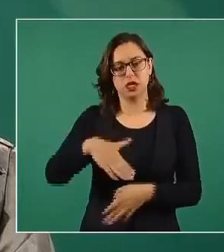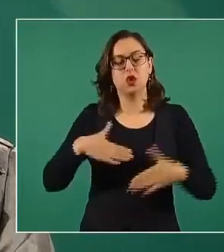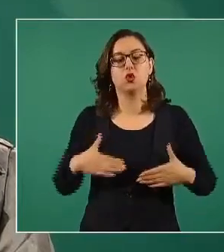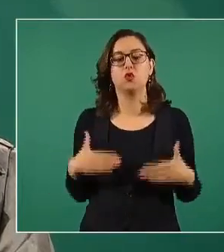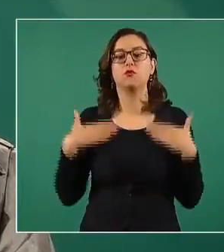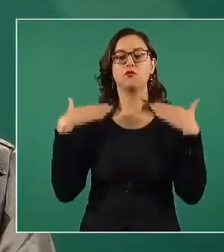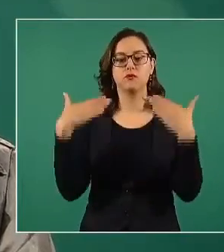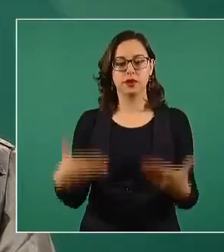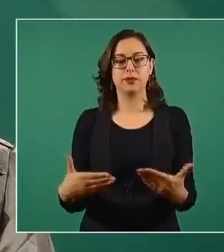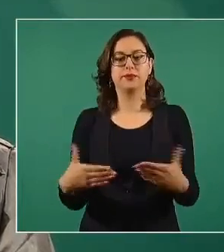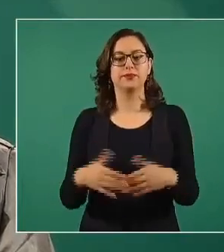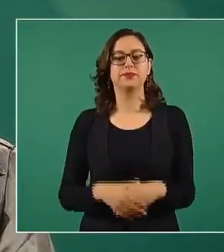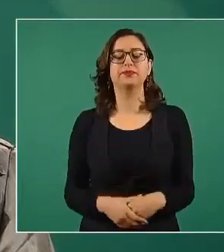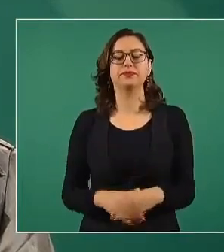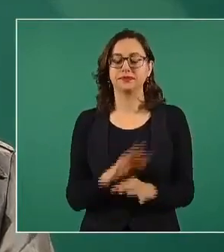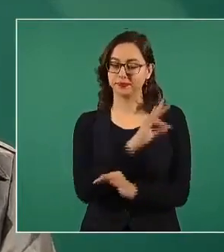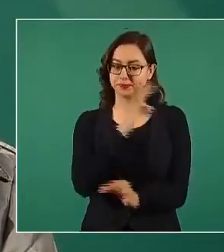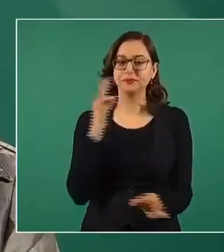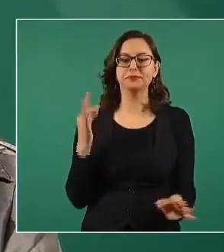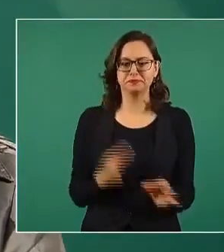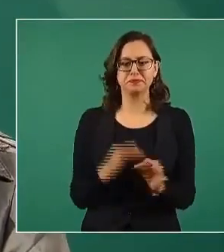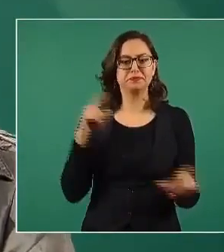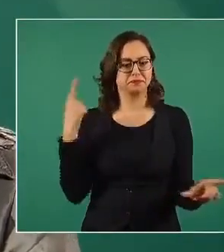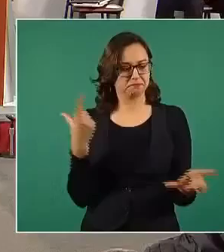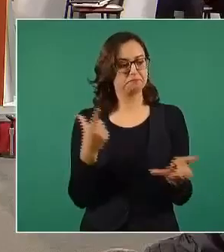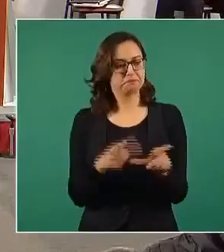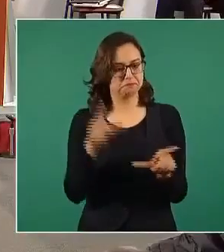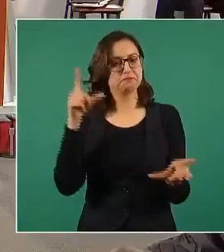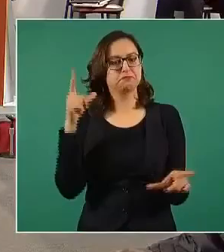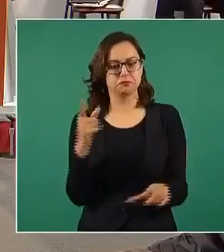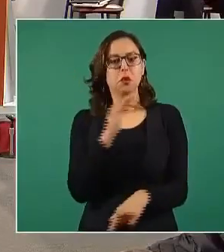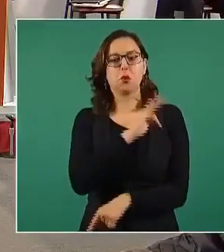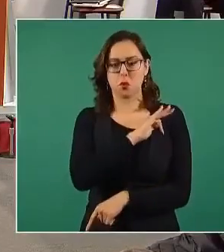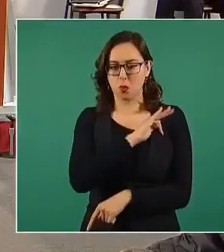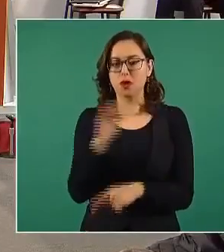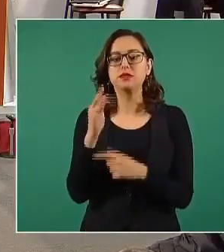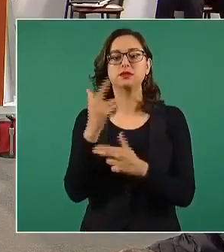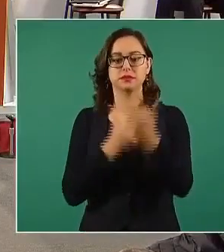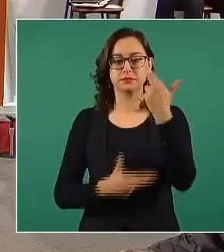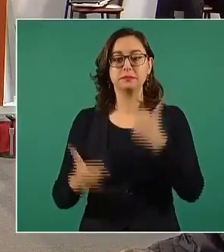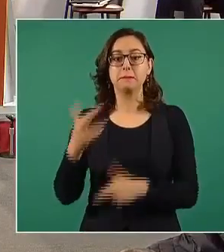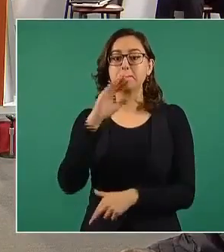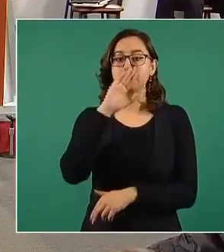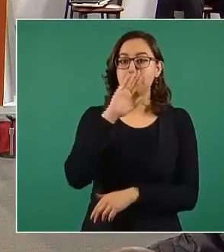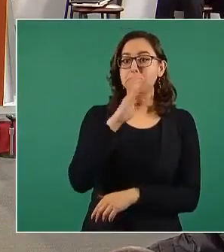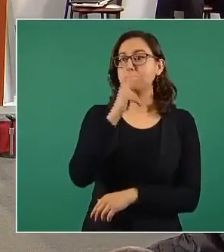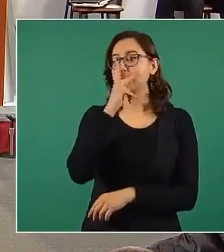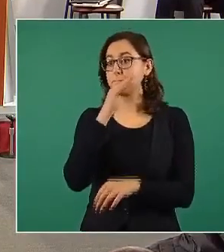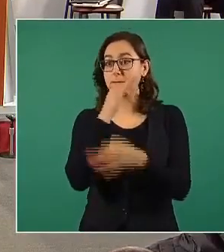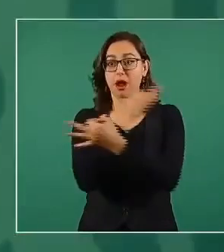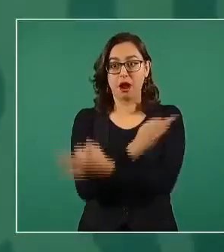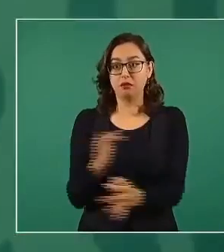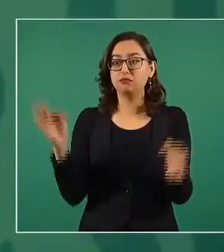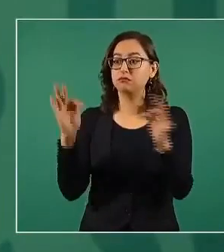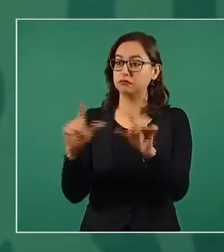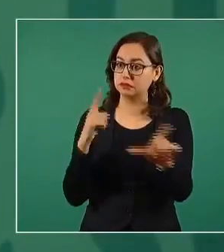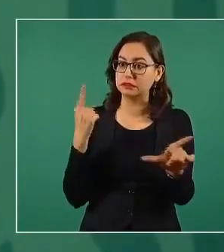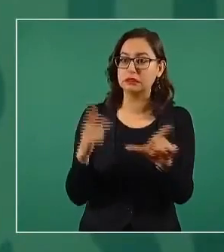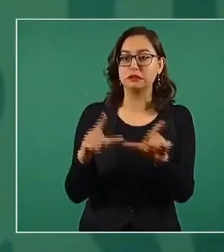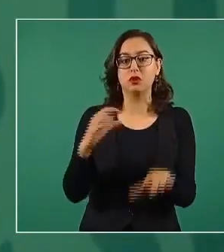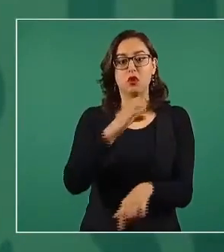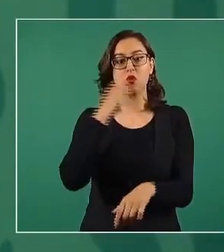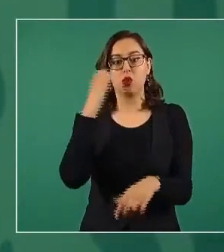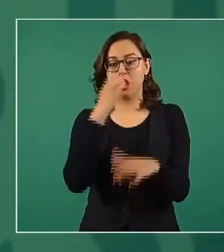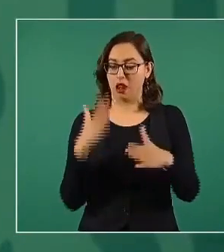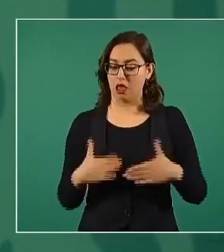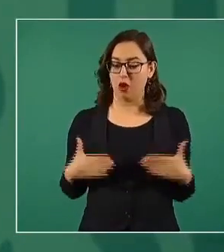y pues estamos listos. Estamos listos, señor presidente, estamos listos, padres de familia, ténganos esa confianza, porque siempre